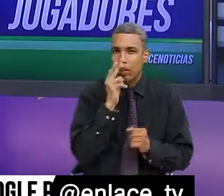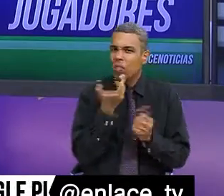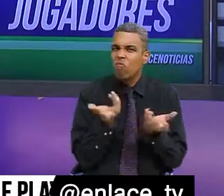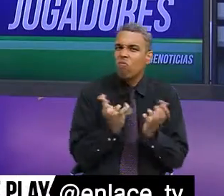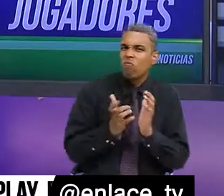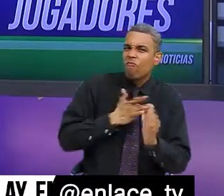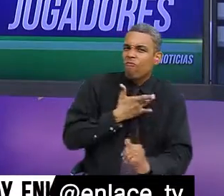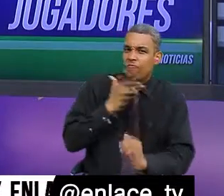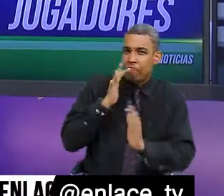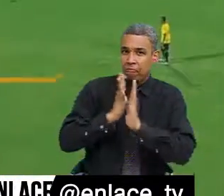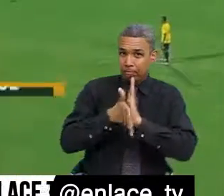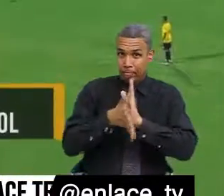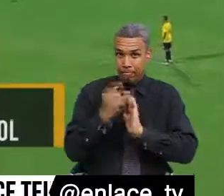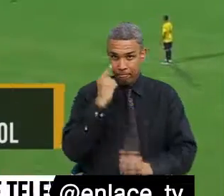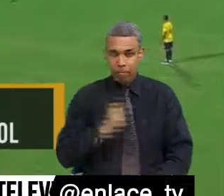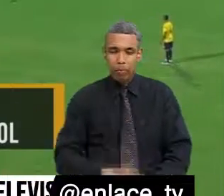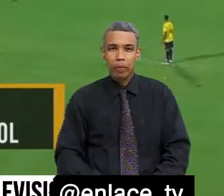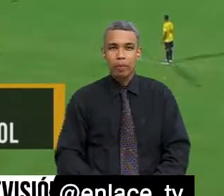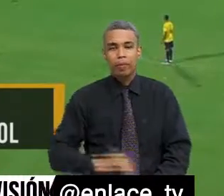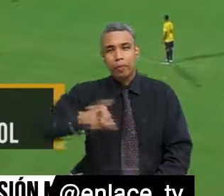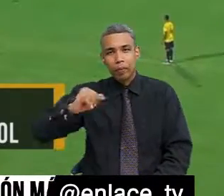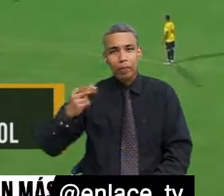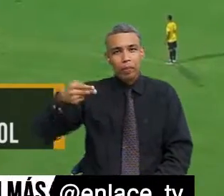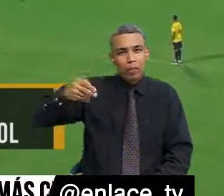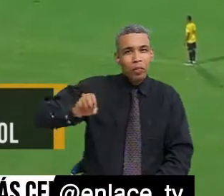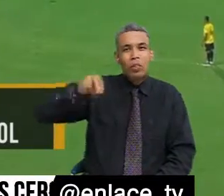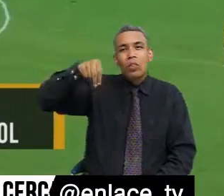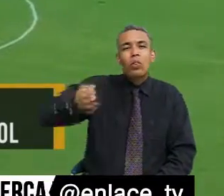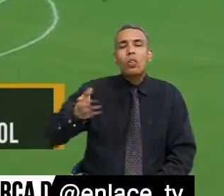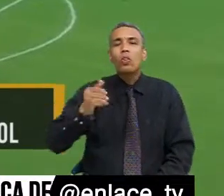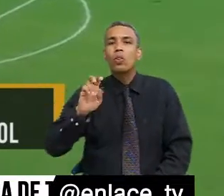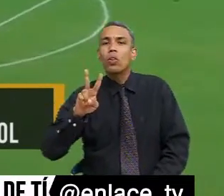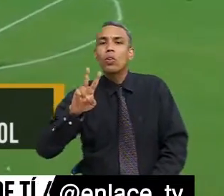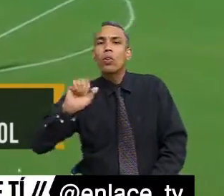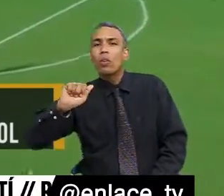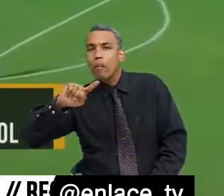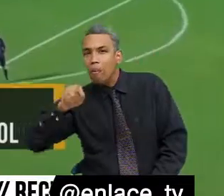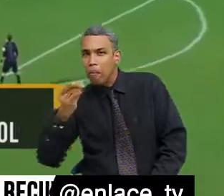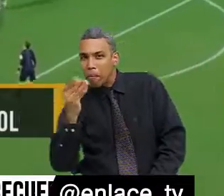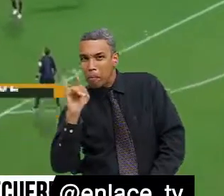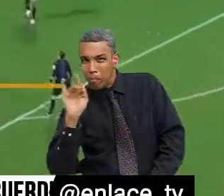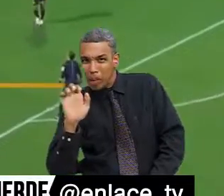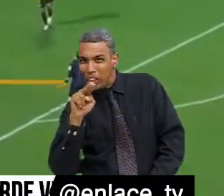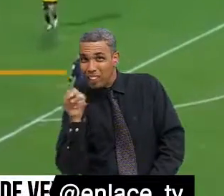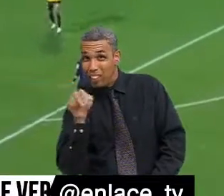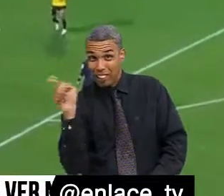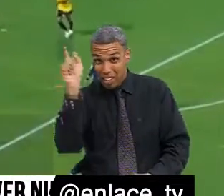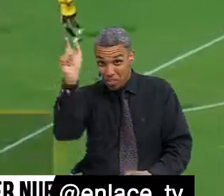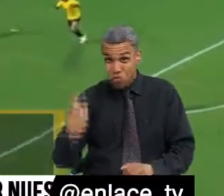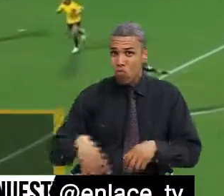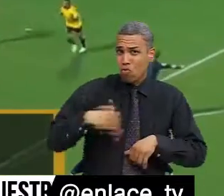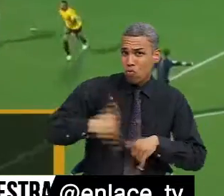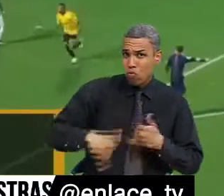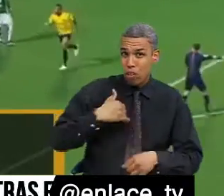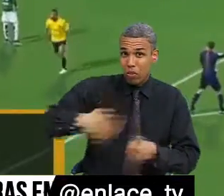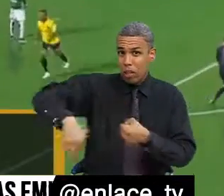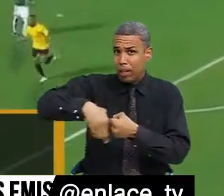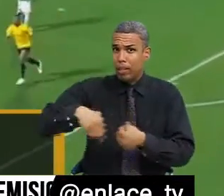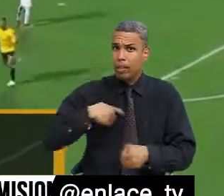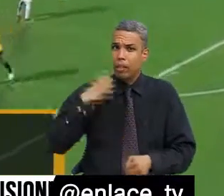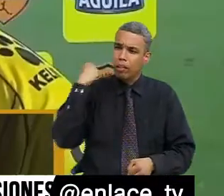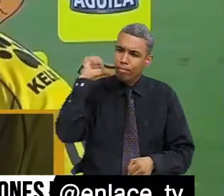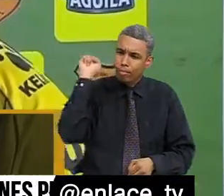empate. John Vázquez, integrante de la Máquina Amarilla, dio a conocer qué fue lo que les faltó para que el equipo ganara su primer partido